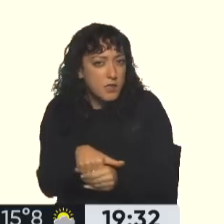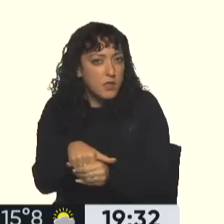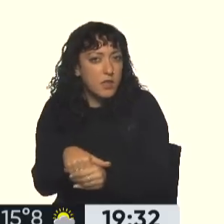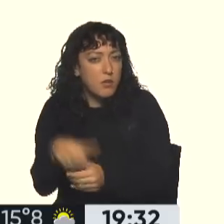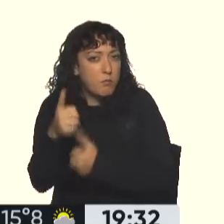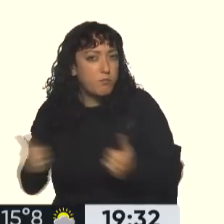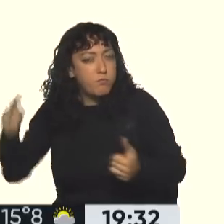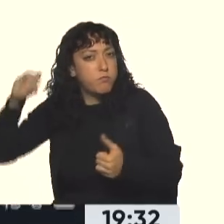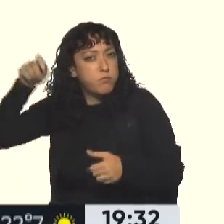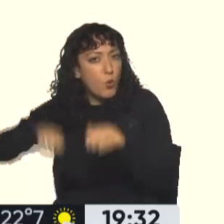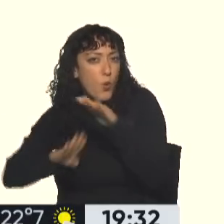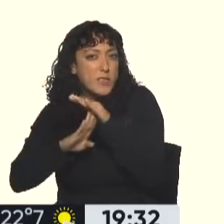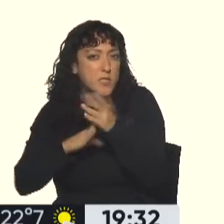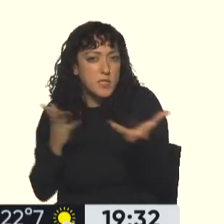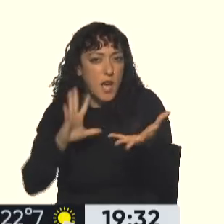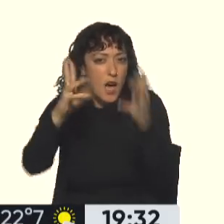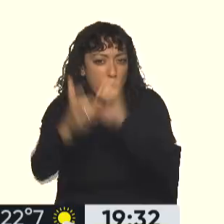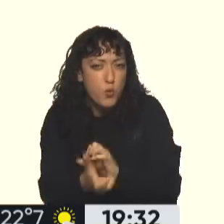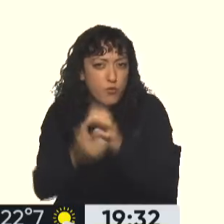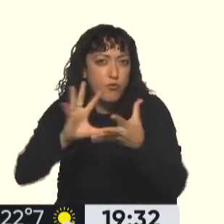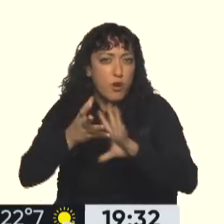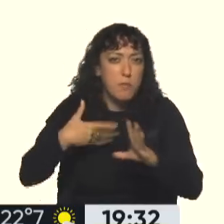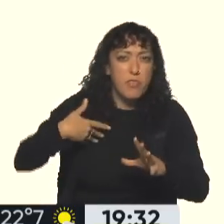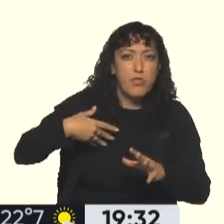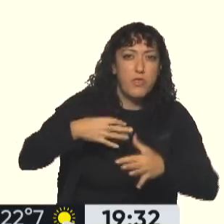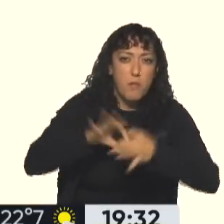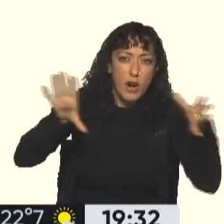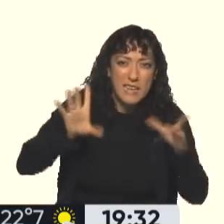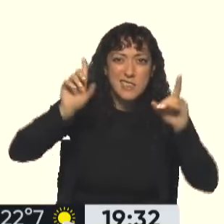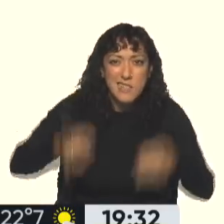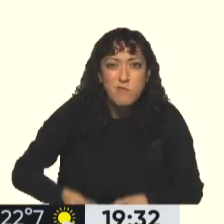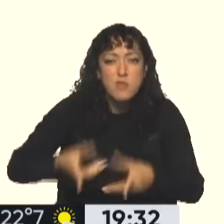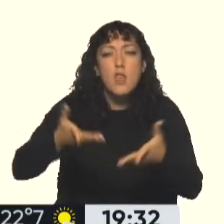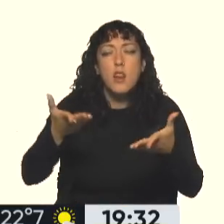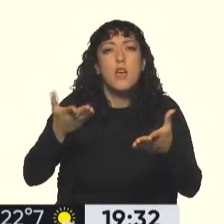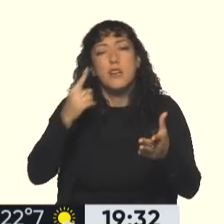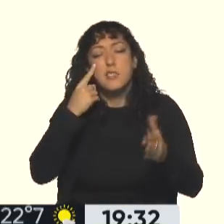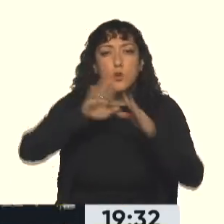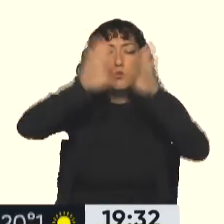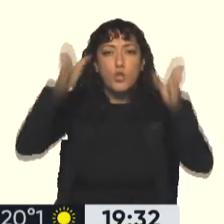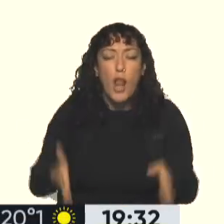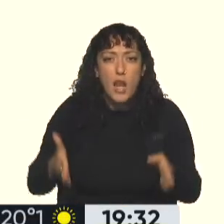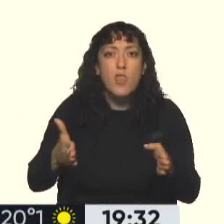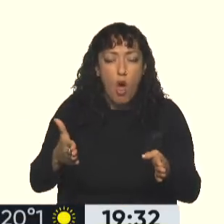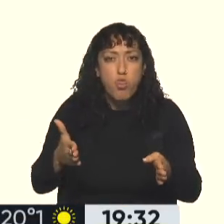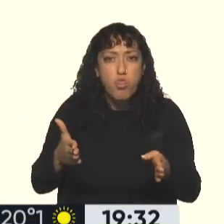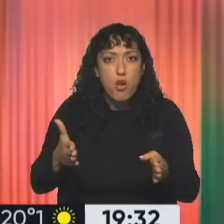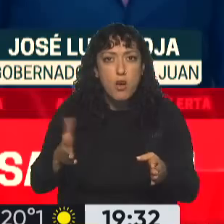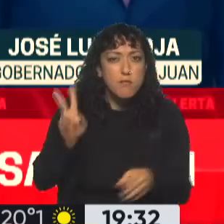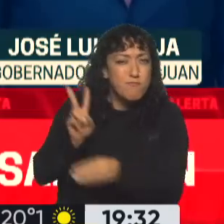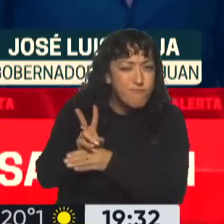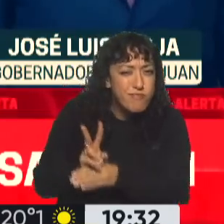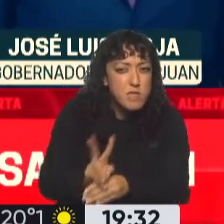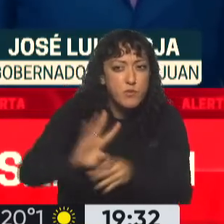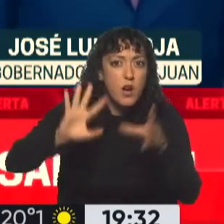daña profundamente la convivencia democrática y altera peligrosamente la institucionalidad que tanto preservamos.